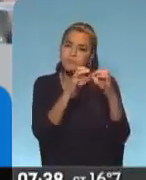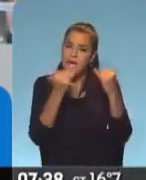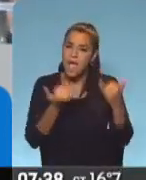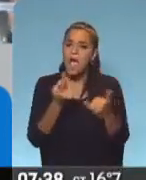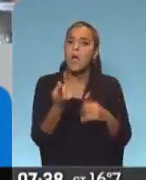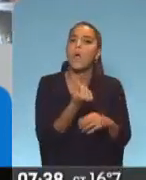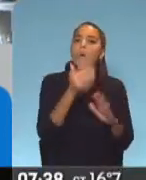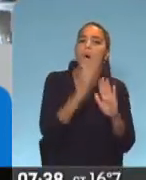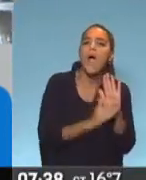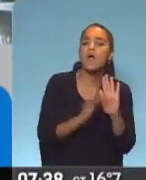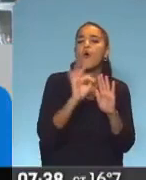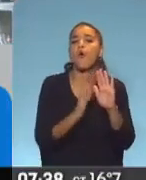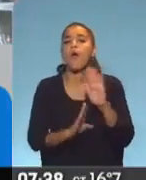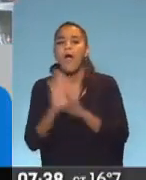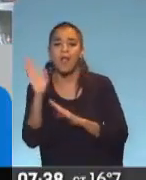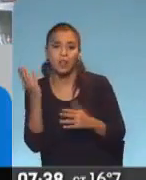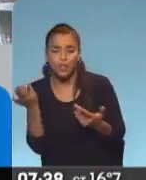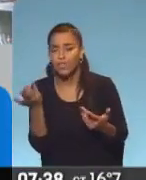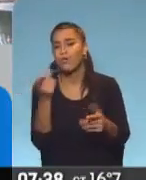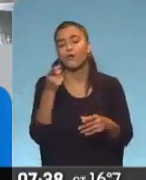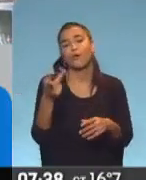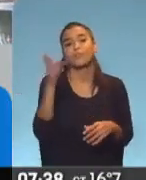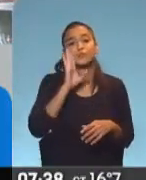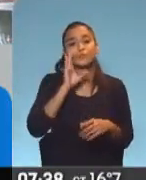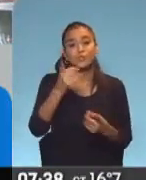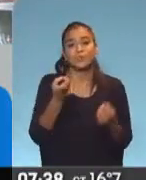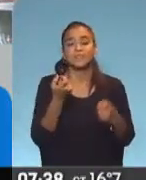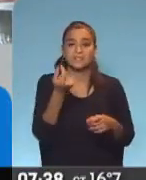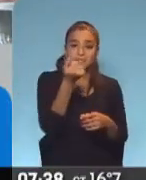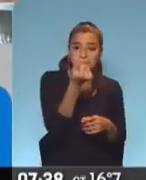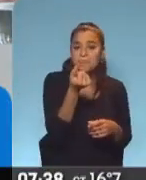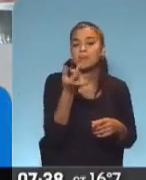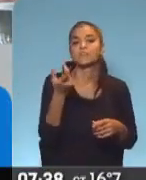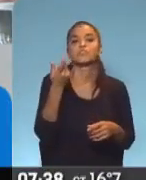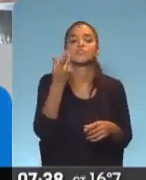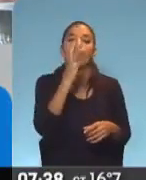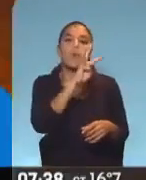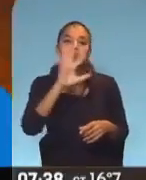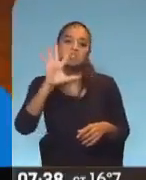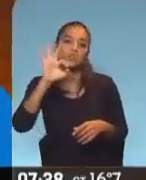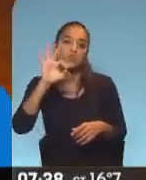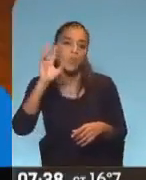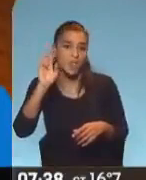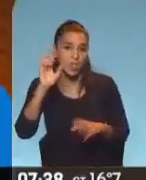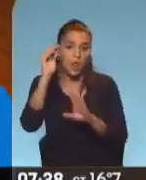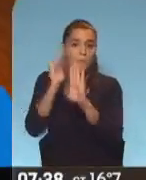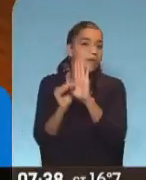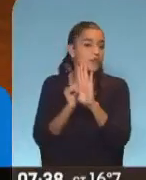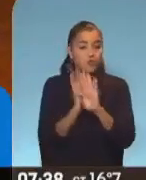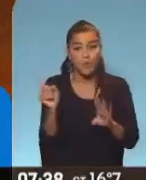tiene que ser bajo o tiene que ser alto? Claro. Estados Unidos necesita un precio del petróleo que no baje de los 45 o 50 dólares. ¿Por qué? Porque Estados Unidos, que era un